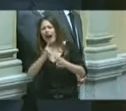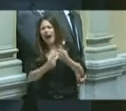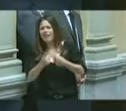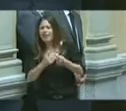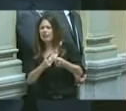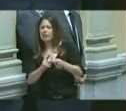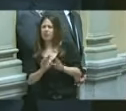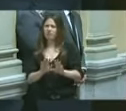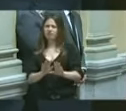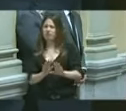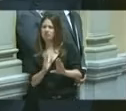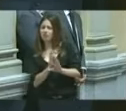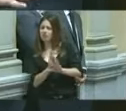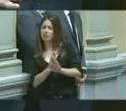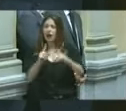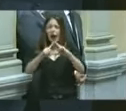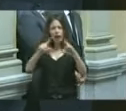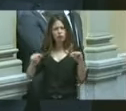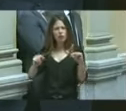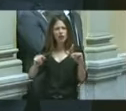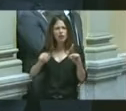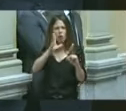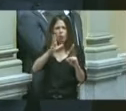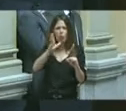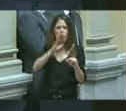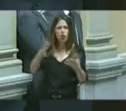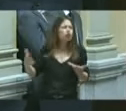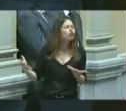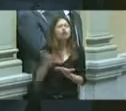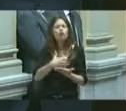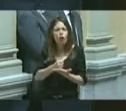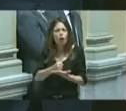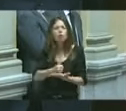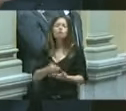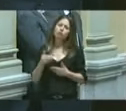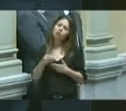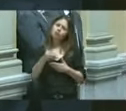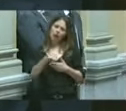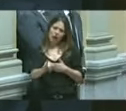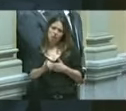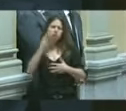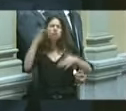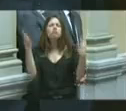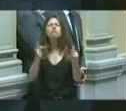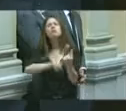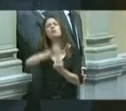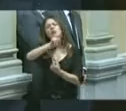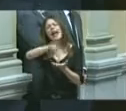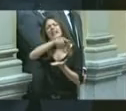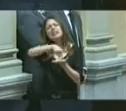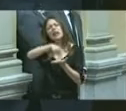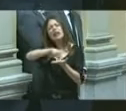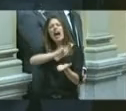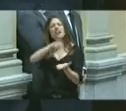Asturias, pese a todo y pese a muchos, tiene más futuro que pasado. Para asegurarlo, la primera exigencia es reivindicarse a sí